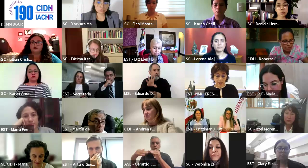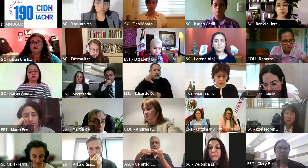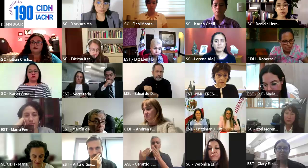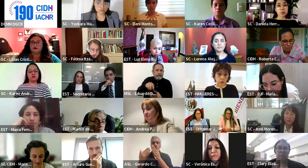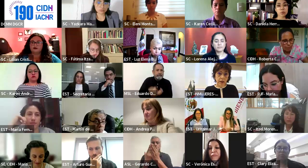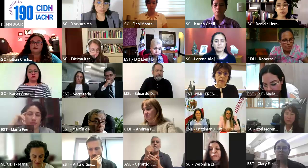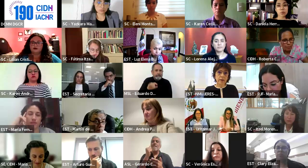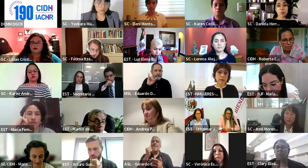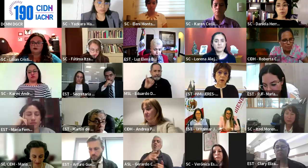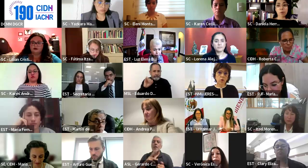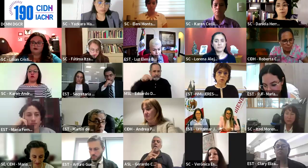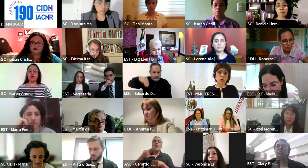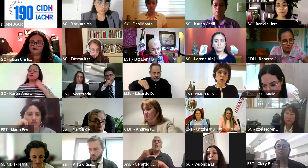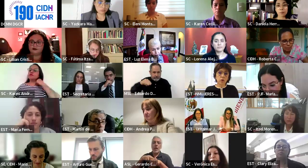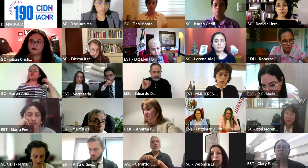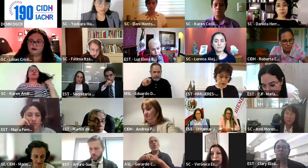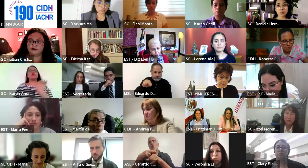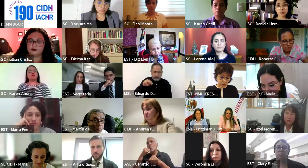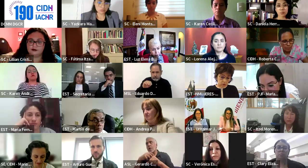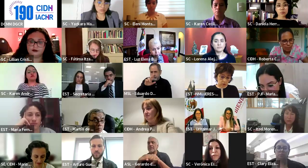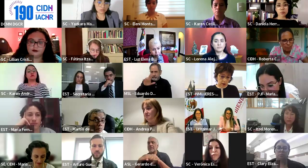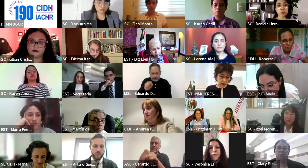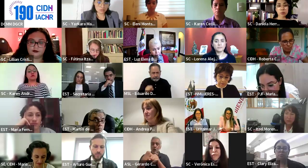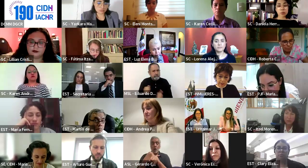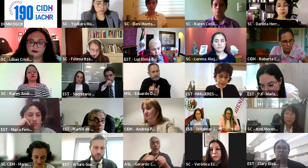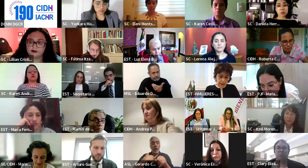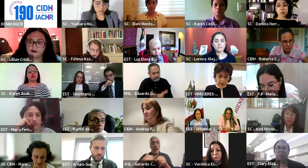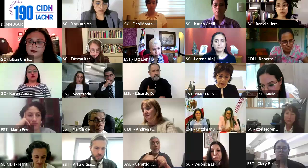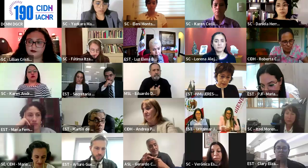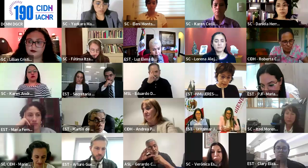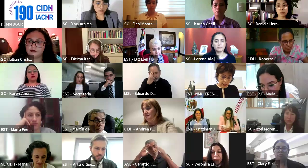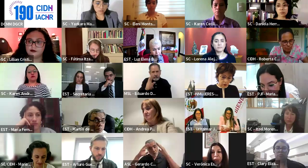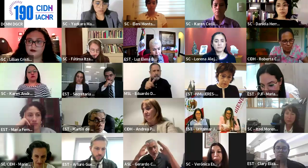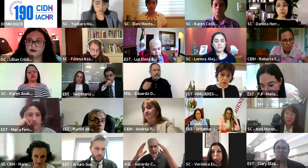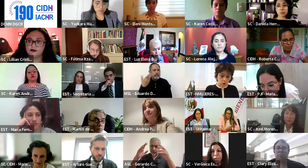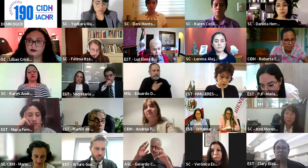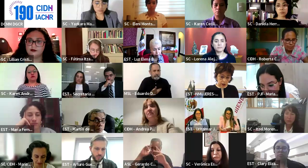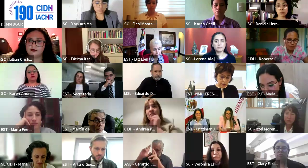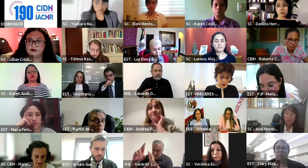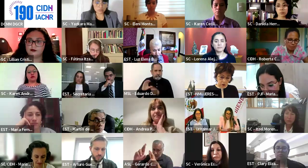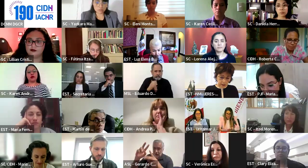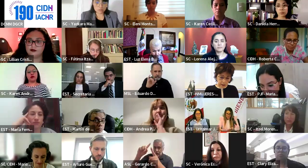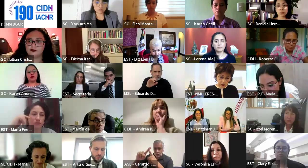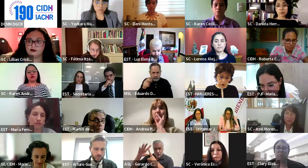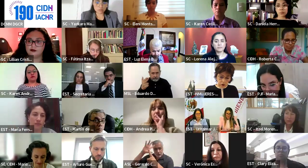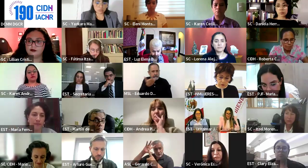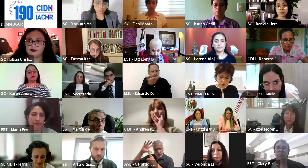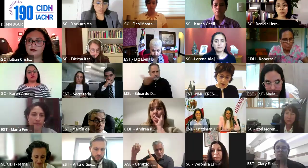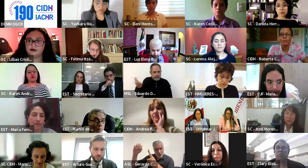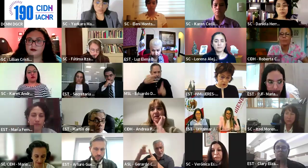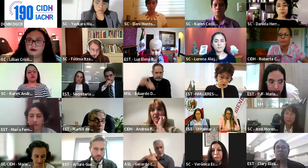Nacional de las Mujeres. Saludo con gusto y con respeto a la presidenta de la comisión y a las señoras y